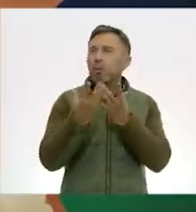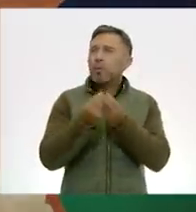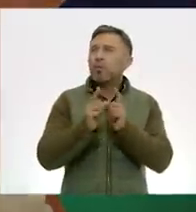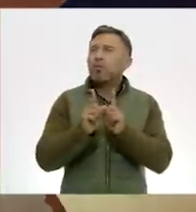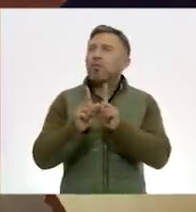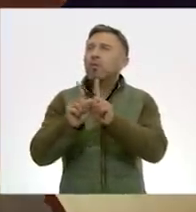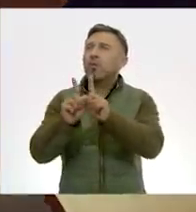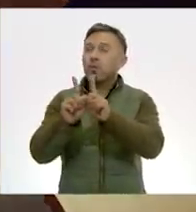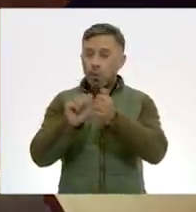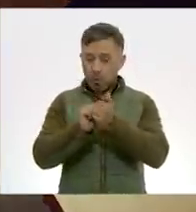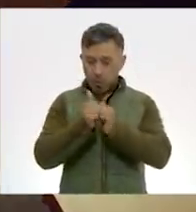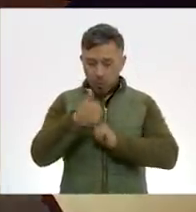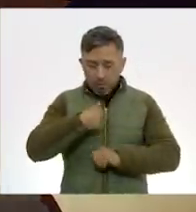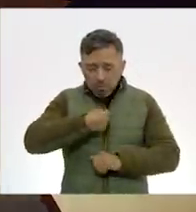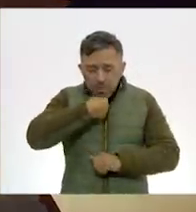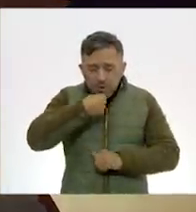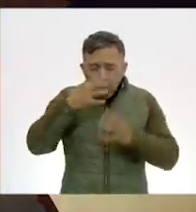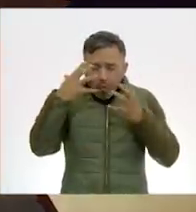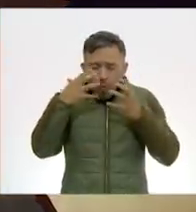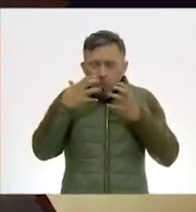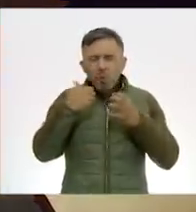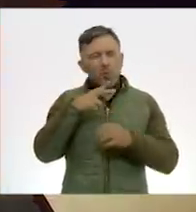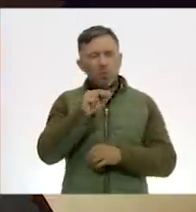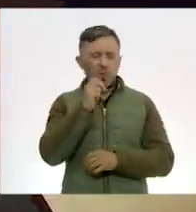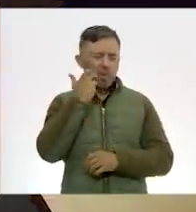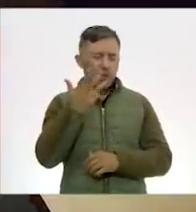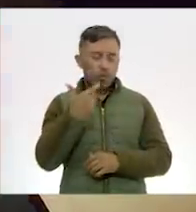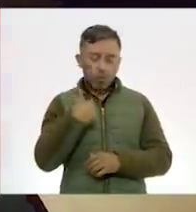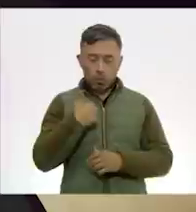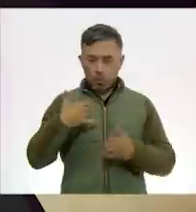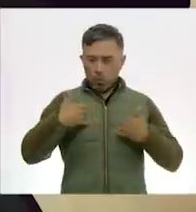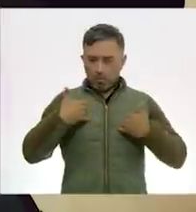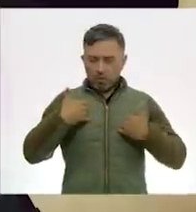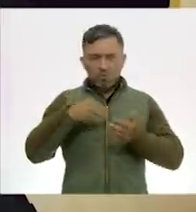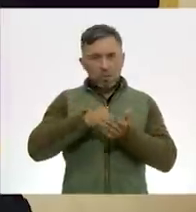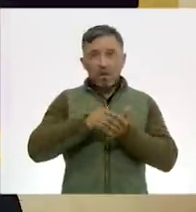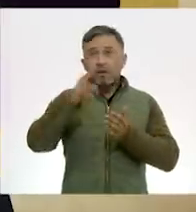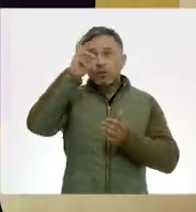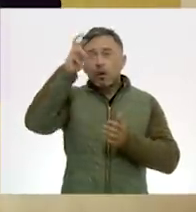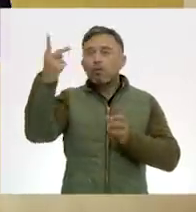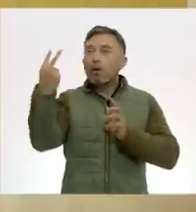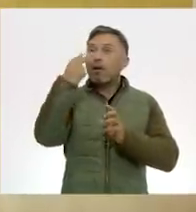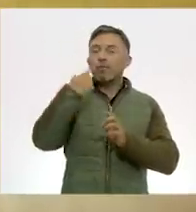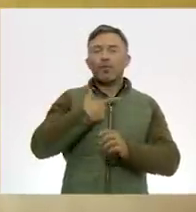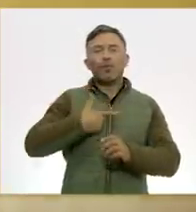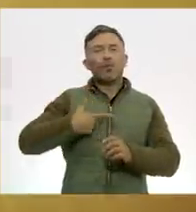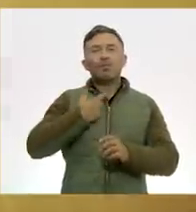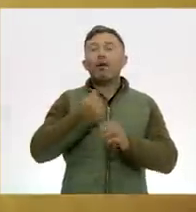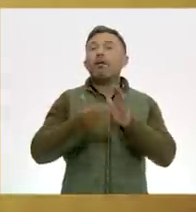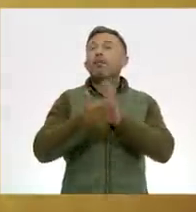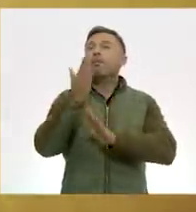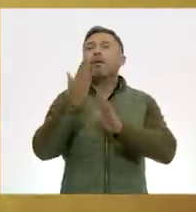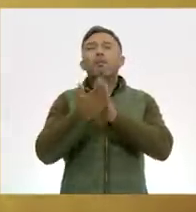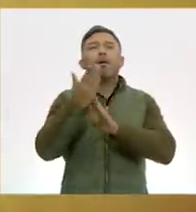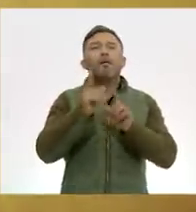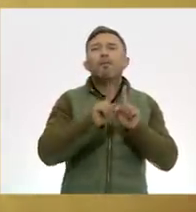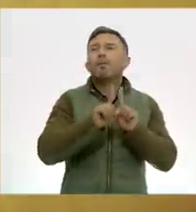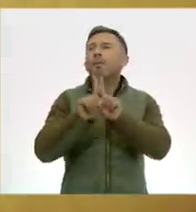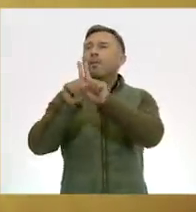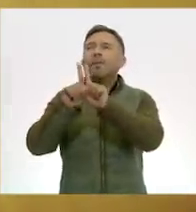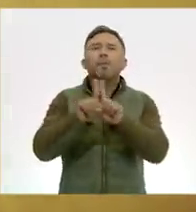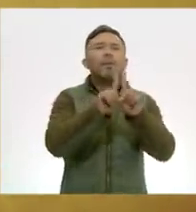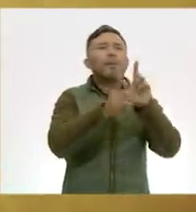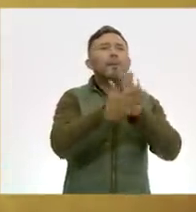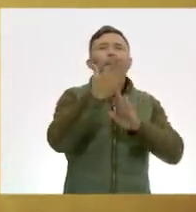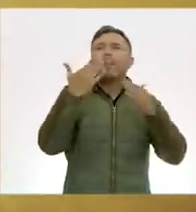Laili ustut anele. Ichileinayo, yakach tushk bin shinshimbal, kahe si tulata le oko